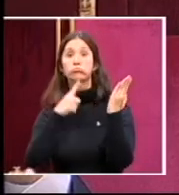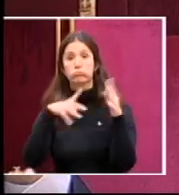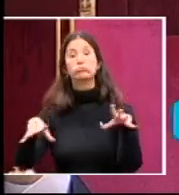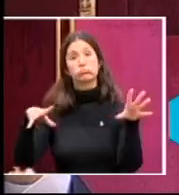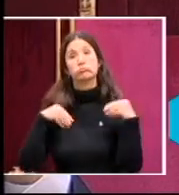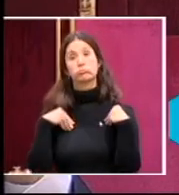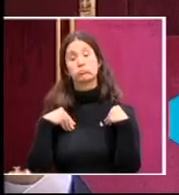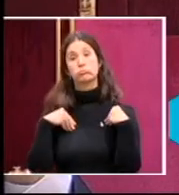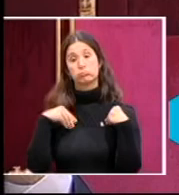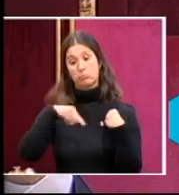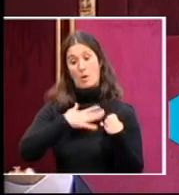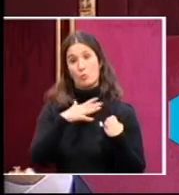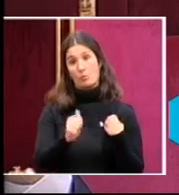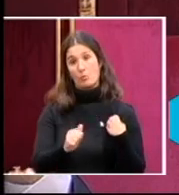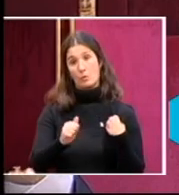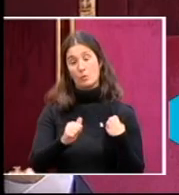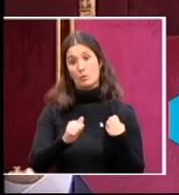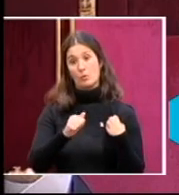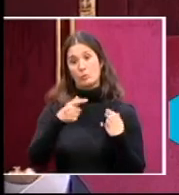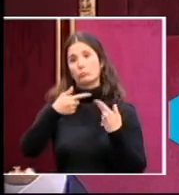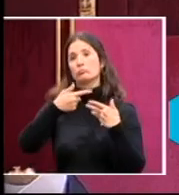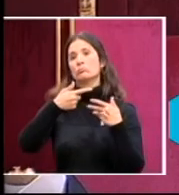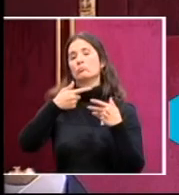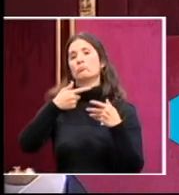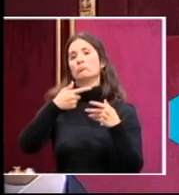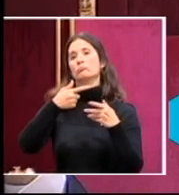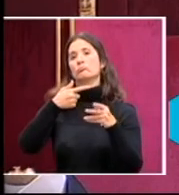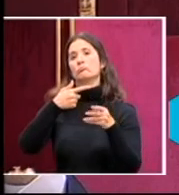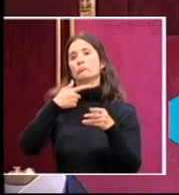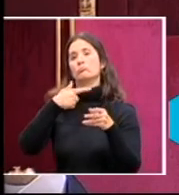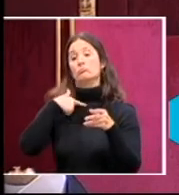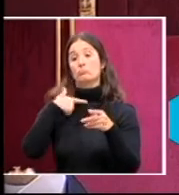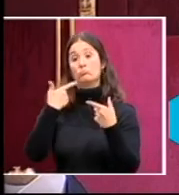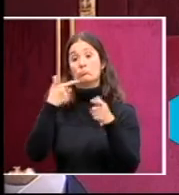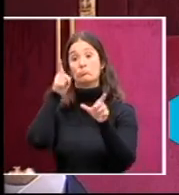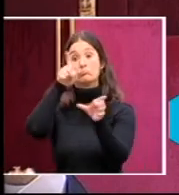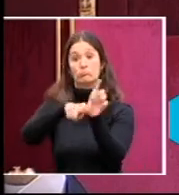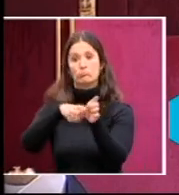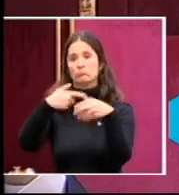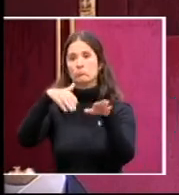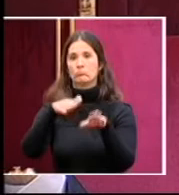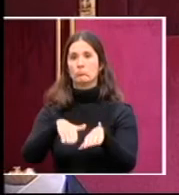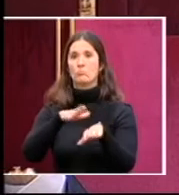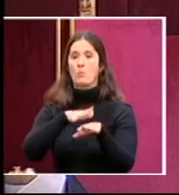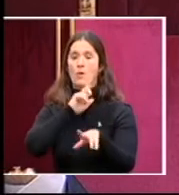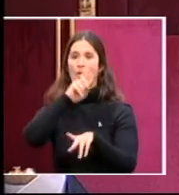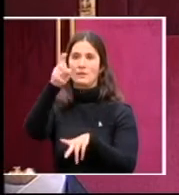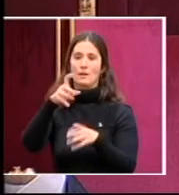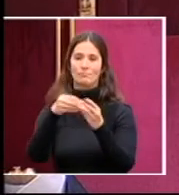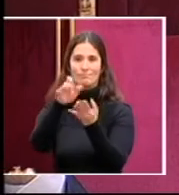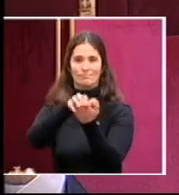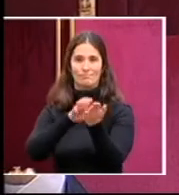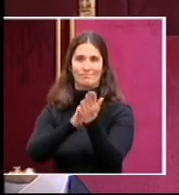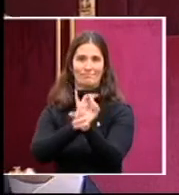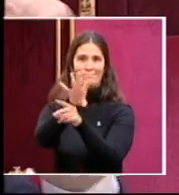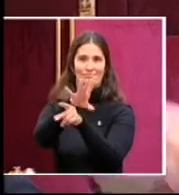por parte de este ayuntamiento que se suspenda la participación de esta administración local en la iniciativa, previa notificación por escrito a la oficina del pacto de la